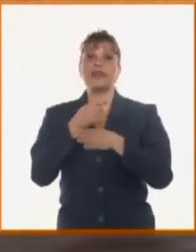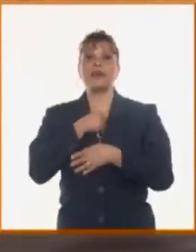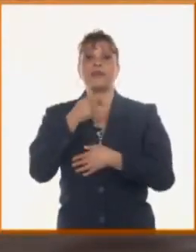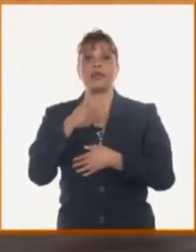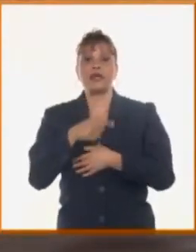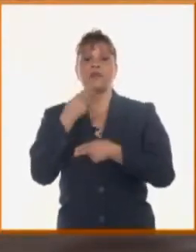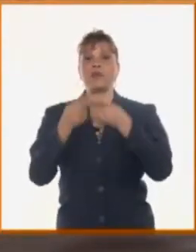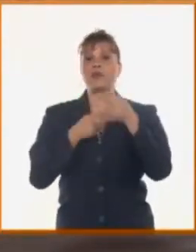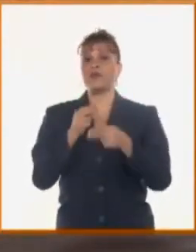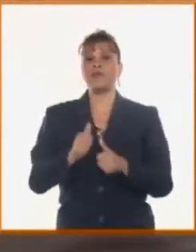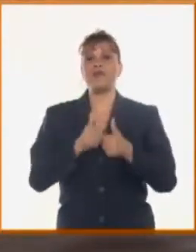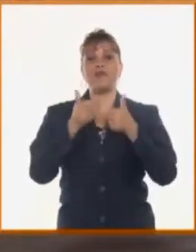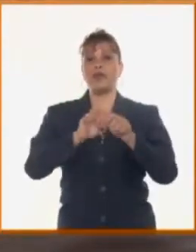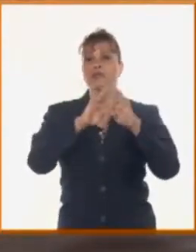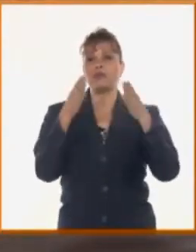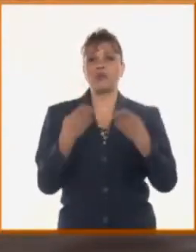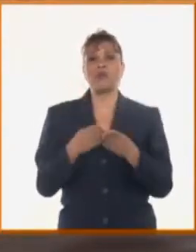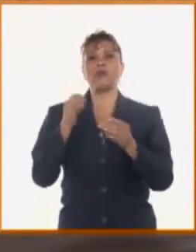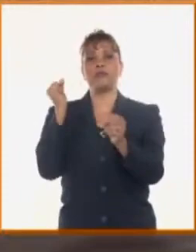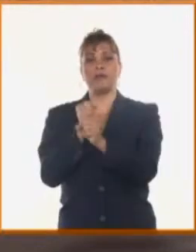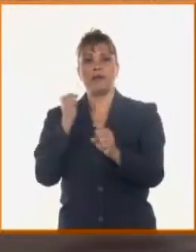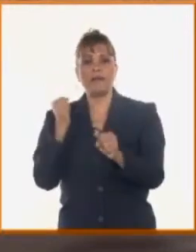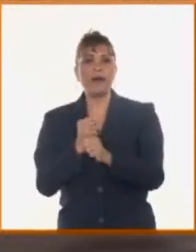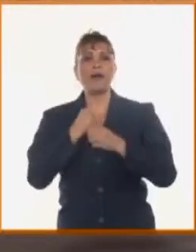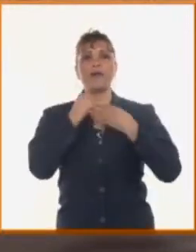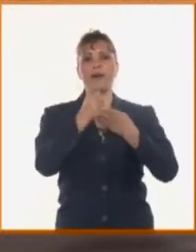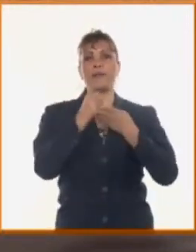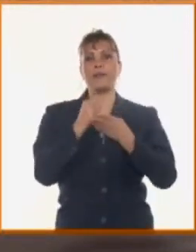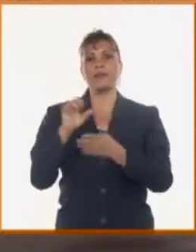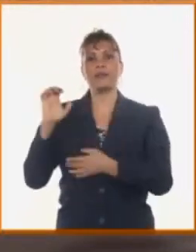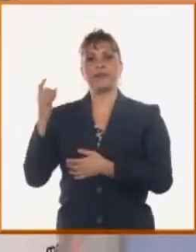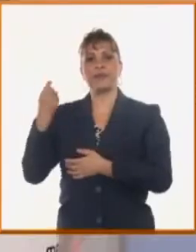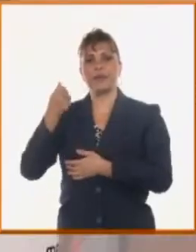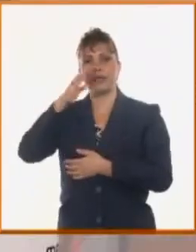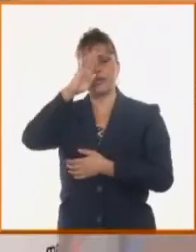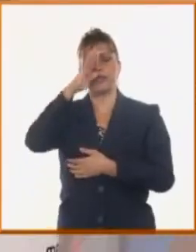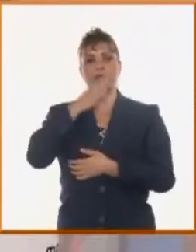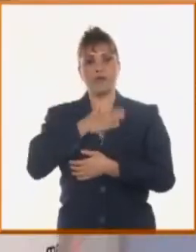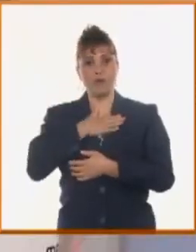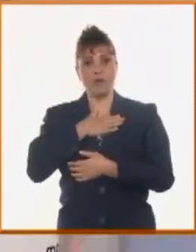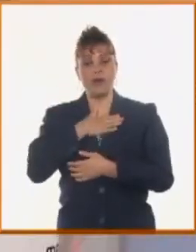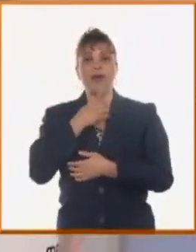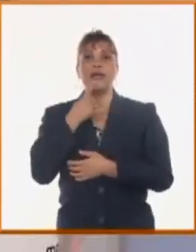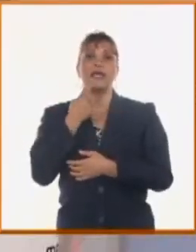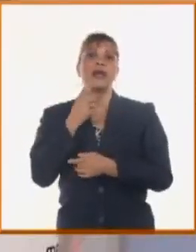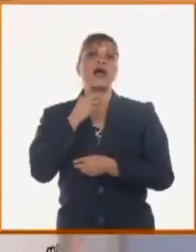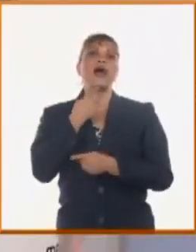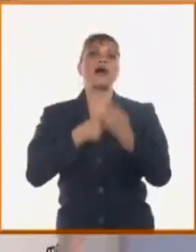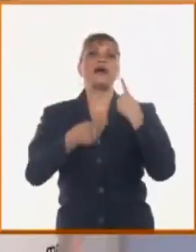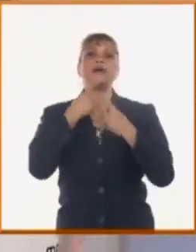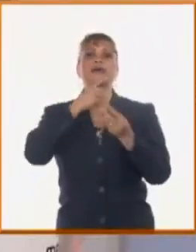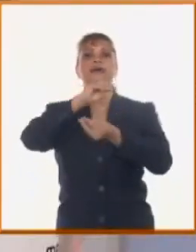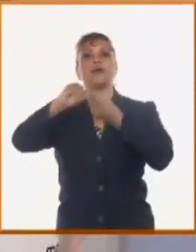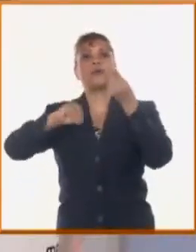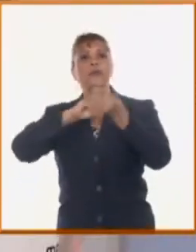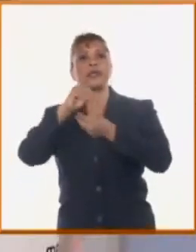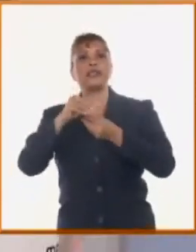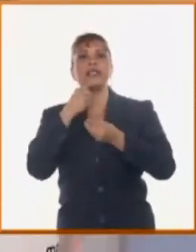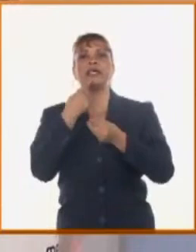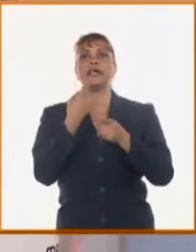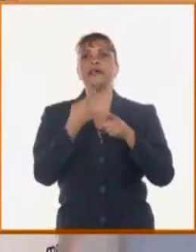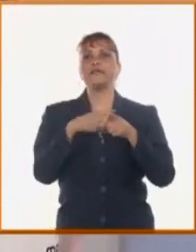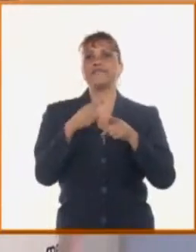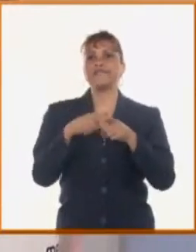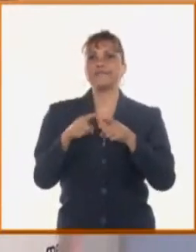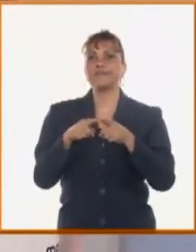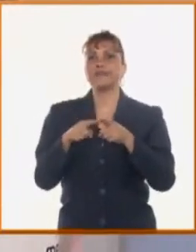bien el aporte que podemos hacer a la economía del país y es el reto de convertir en oferta y